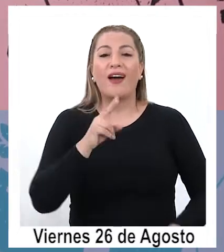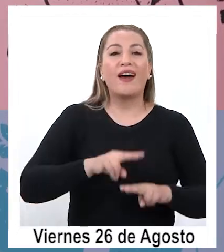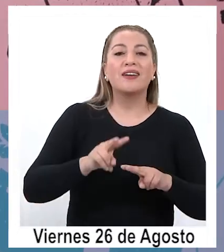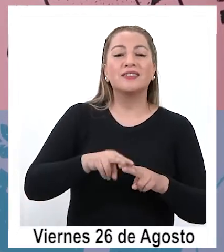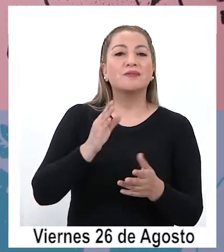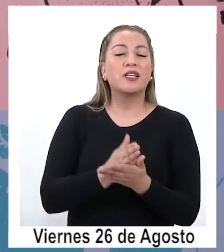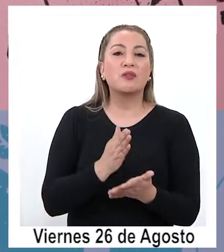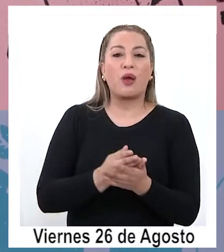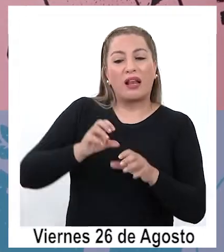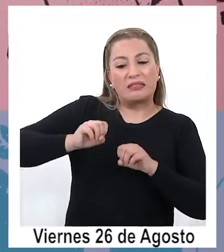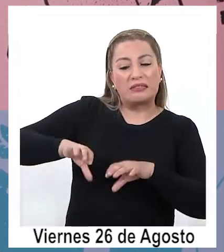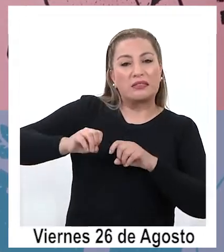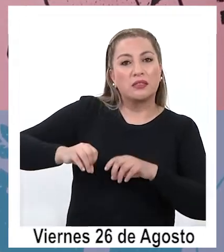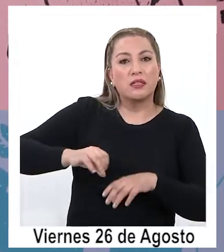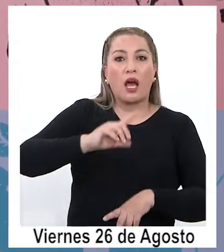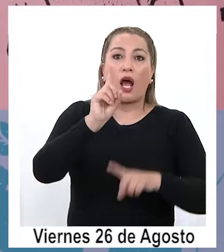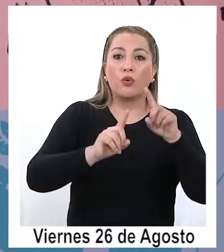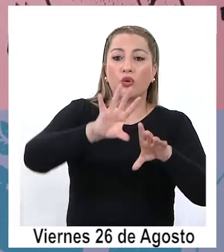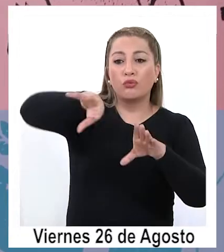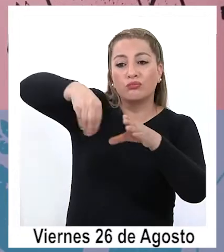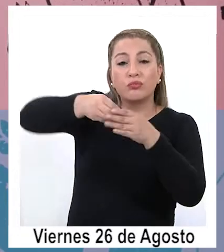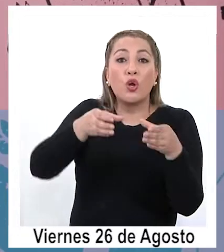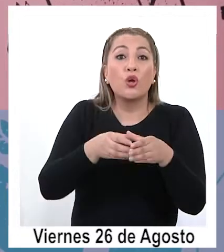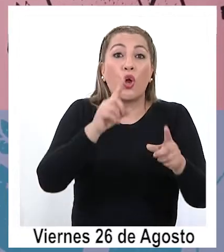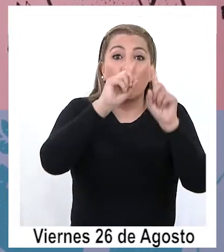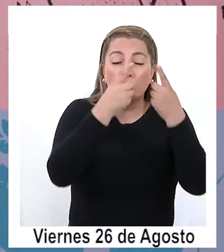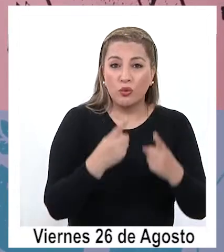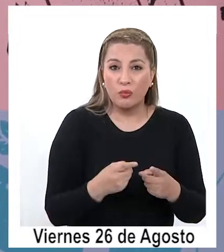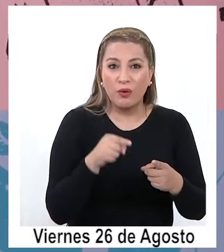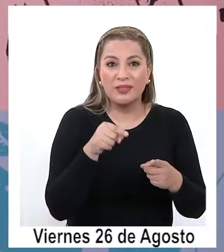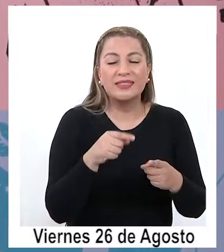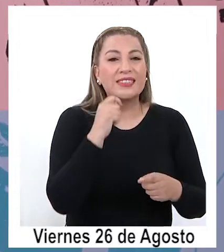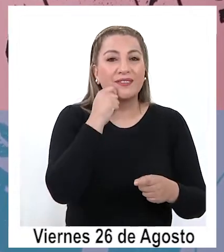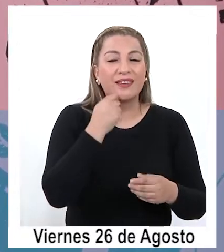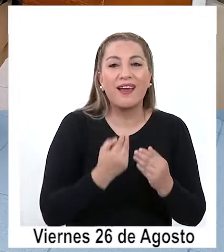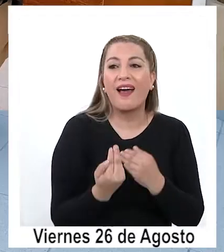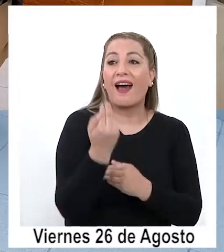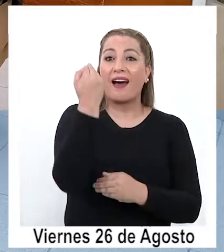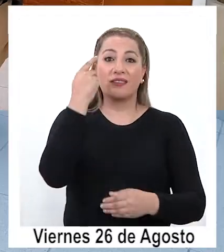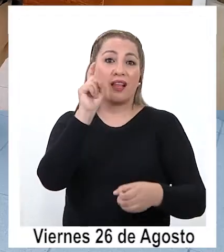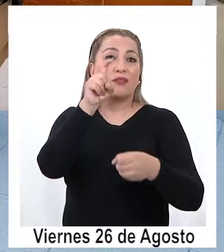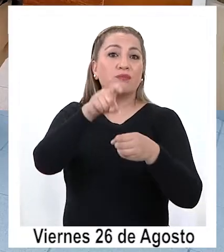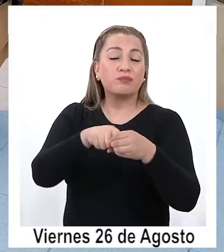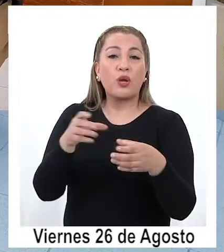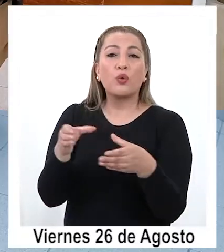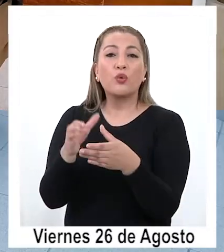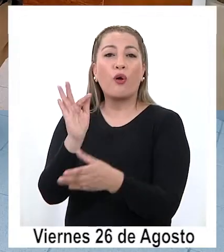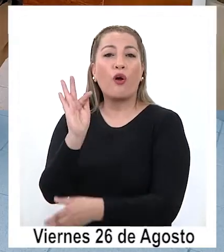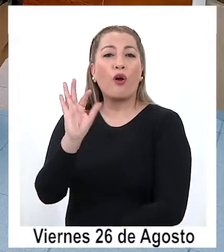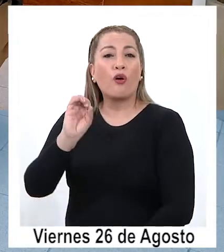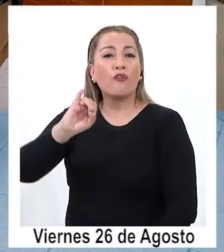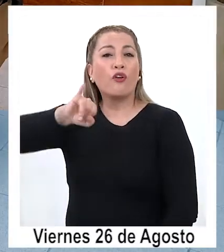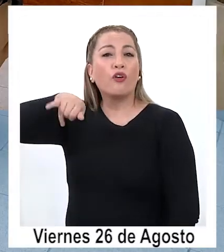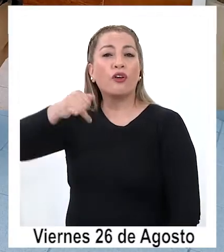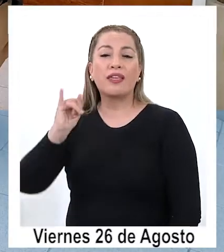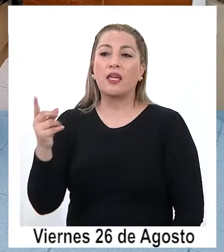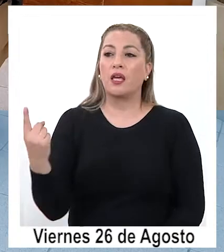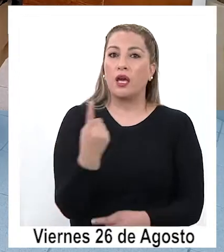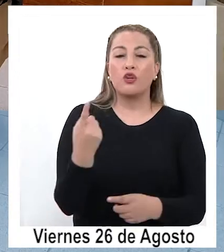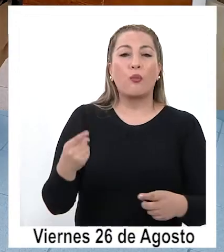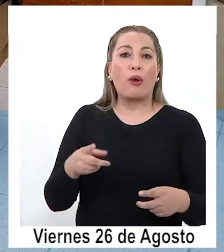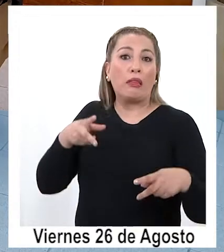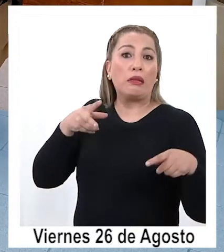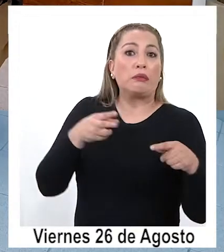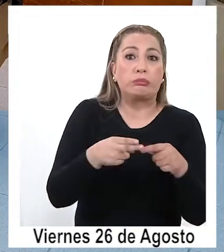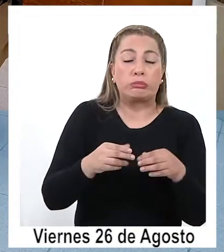muchos de los integrantes hoy día de esa orquesta son anteriormente integrantes de la FOGI no podemos cortar esa cadena